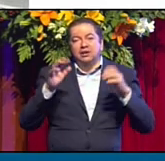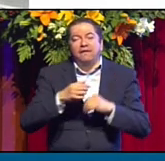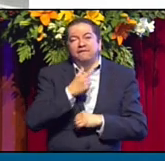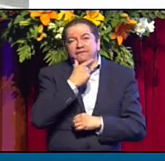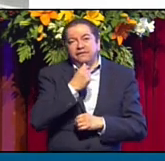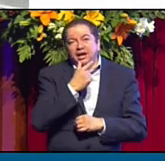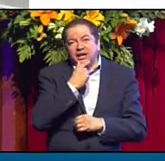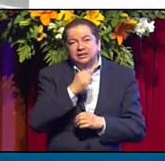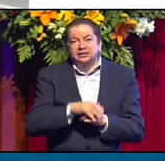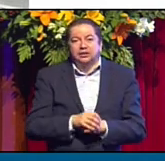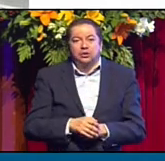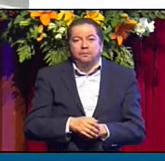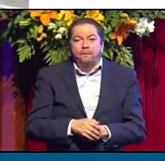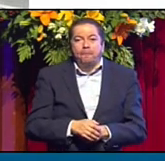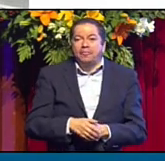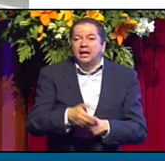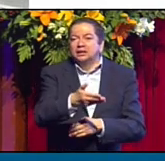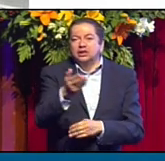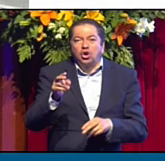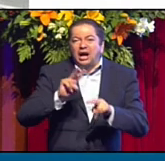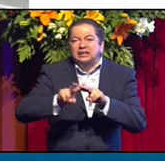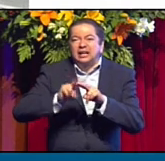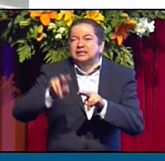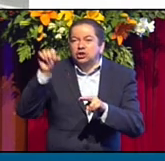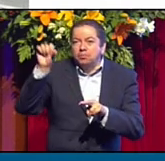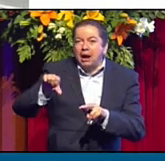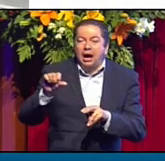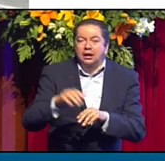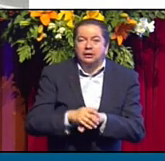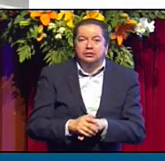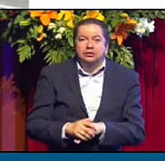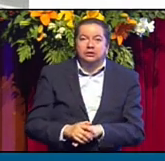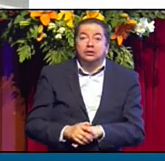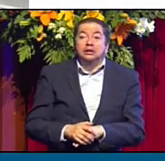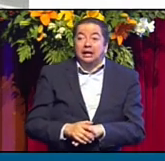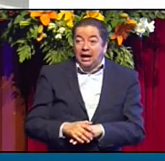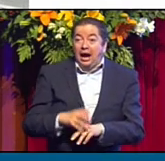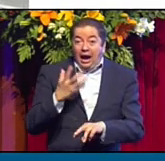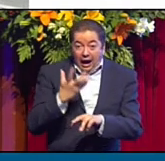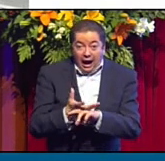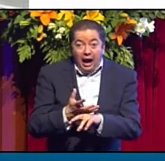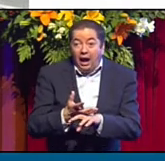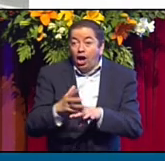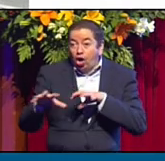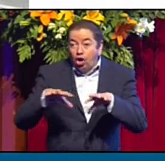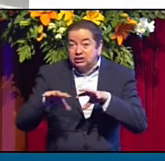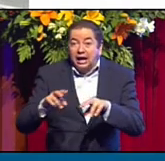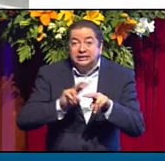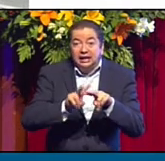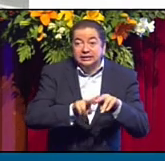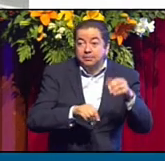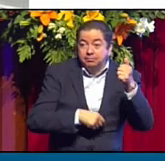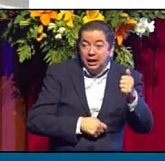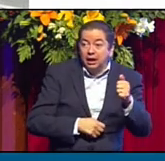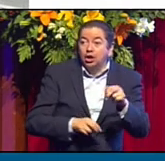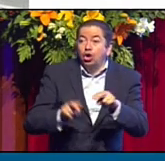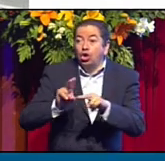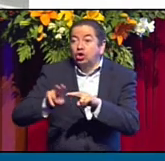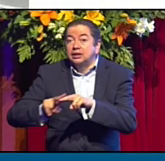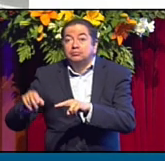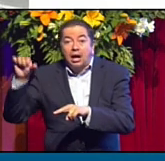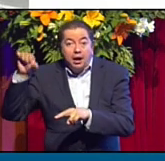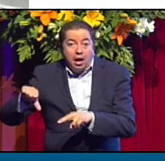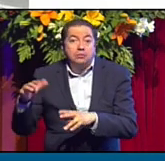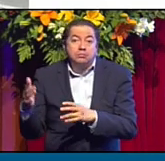diciendo que todos lo están haciendo mal, que todos se vayan para la casa, y no diciendo, no, hay cosas que se hacen bien y hay cosas que se hacen mal. Trabajemos las que se hacen